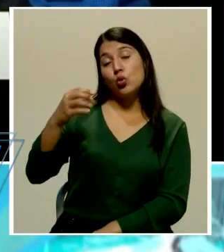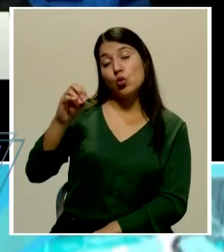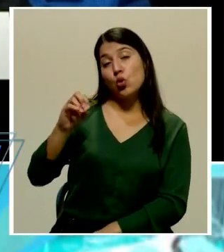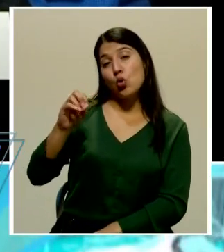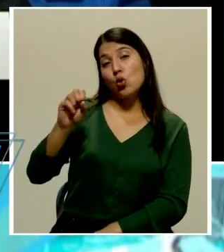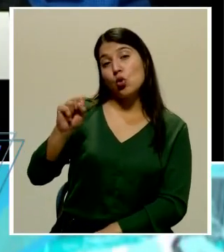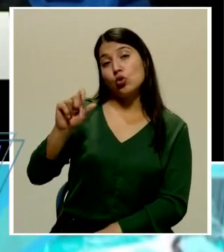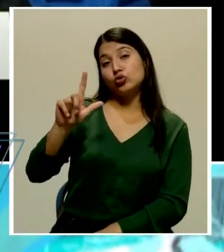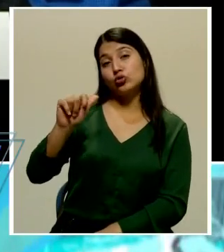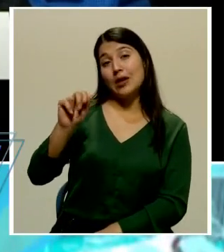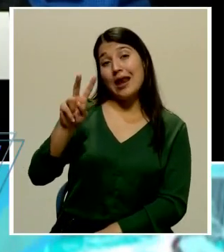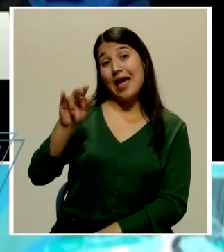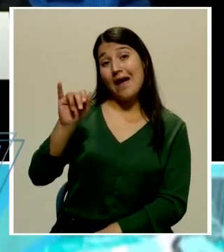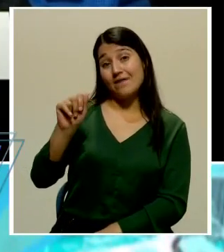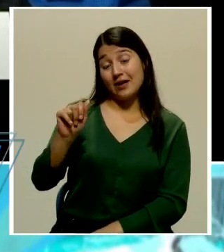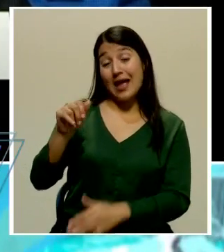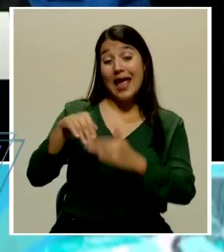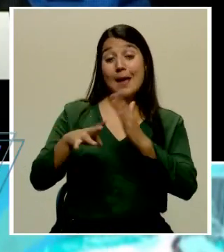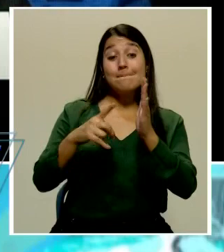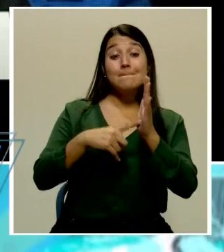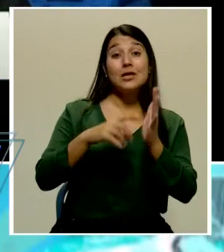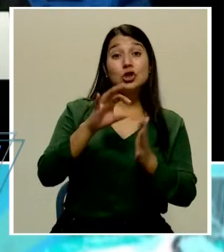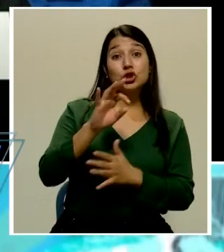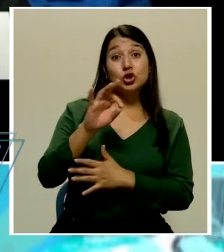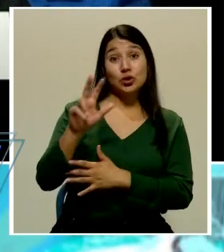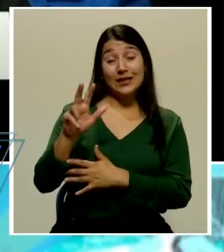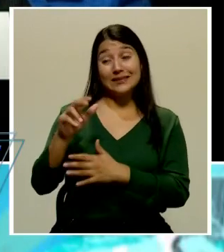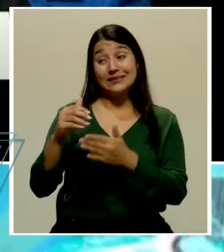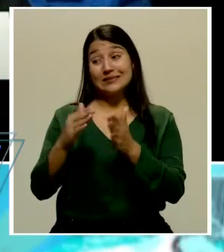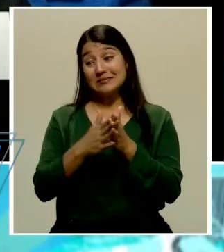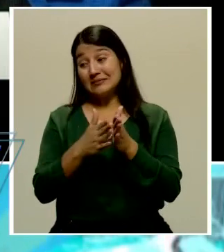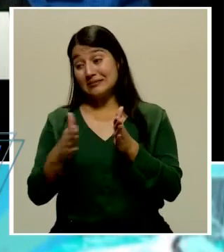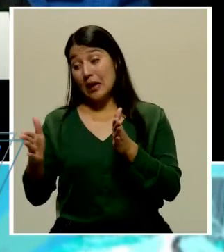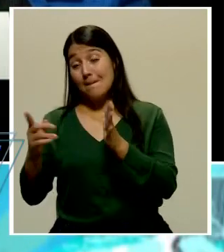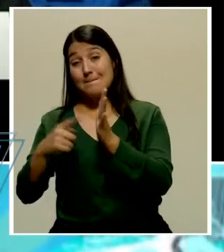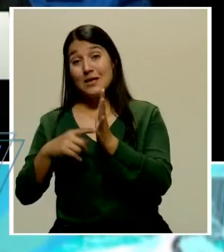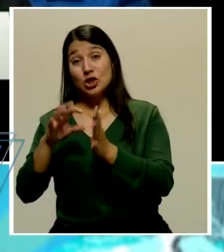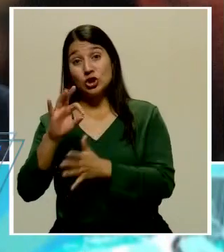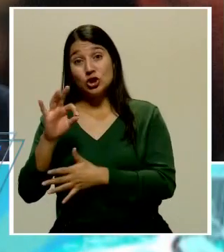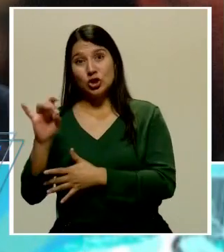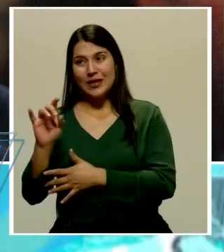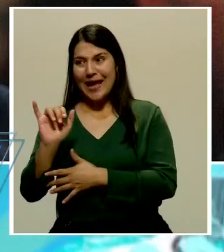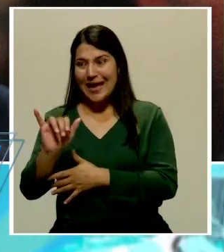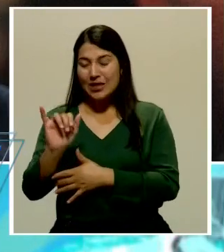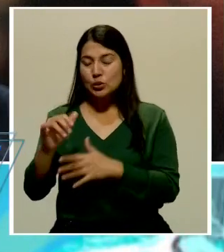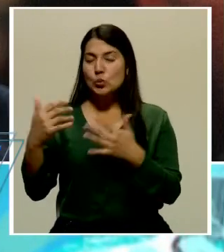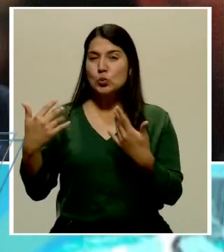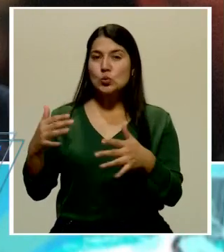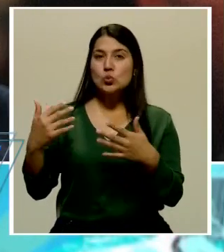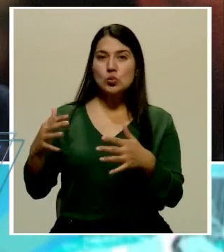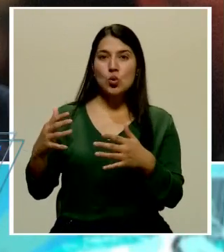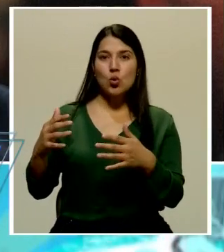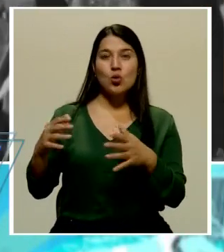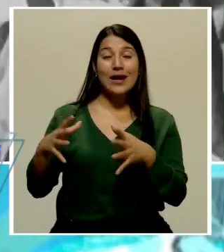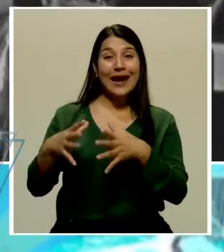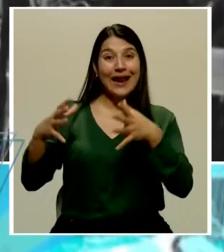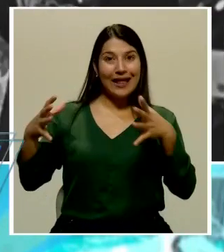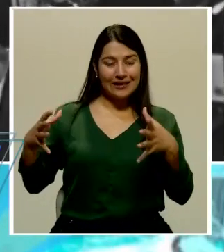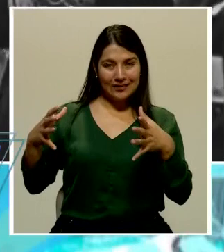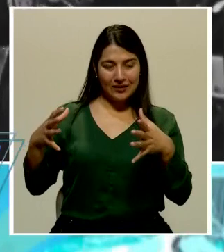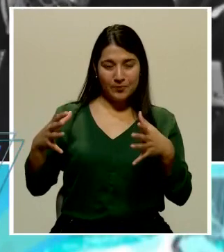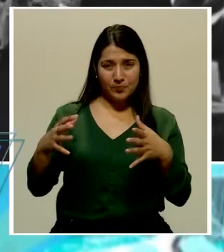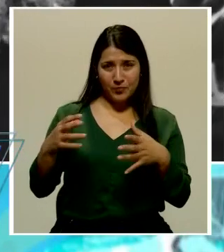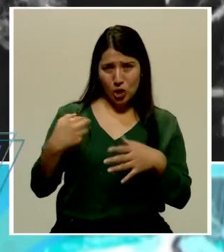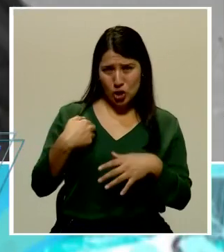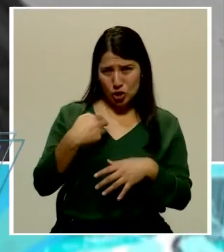el 98. Esa fue una proyección internacional enorme para Costa Rica. La pregunta es,